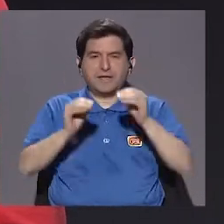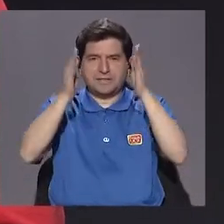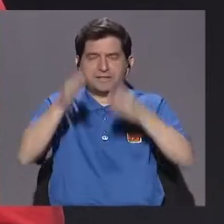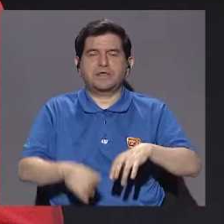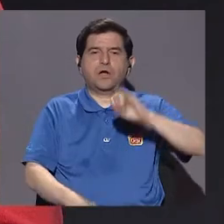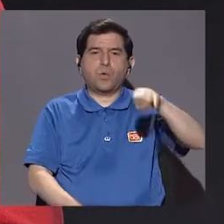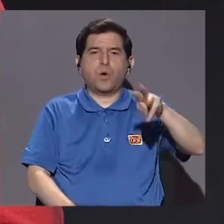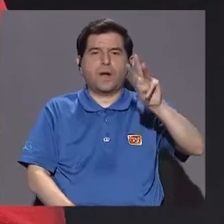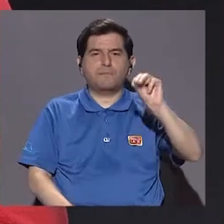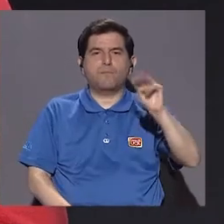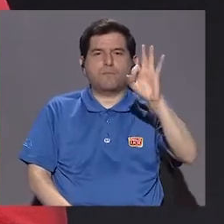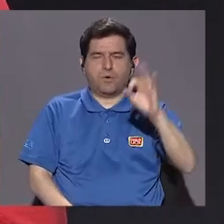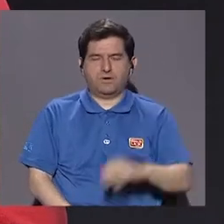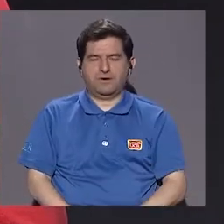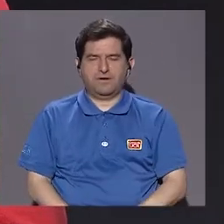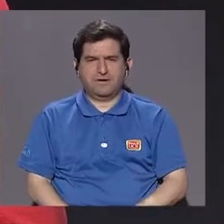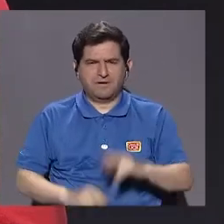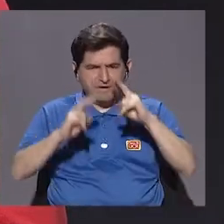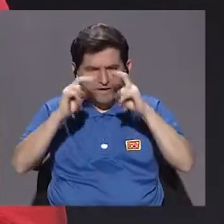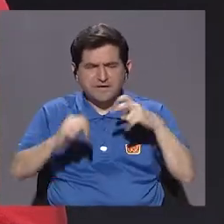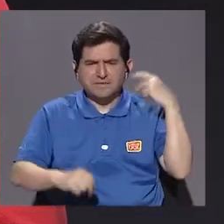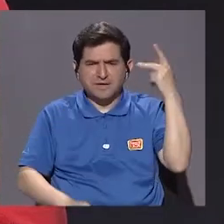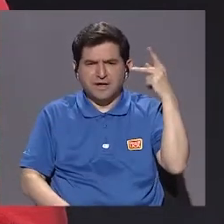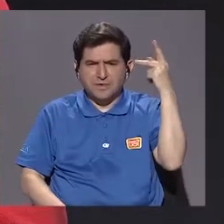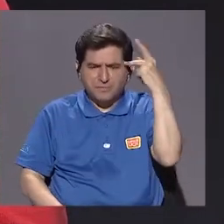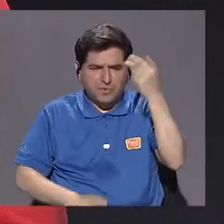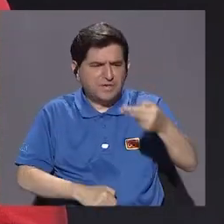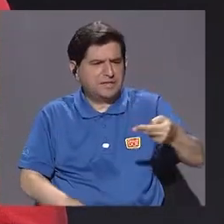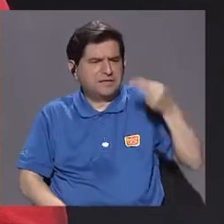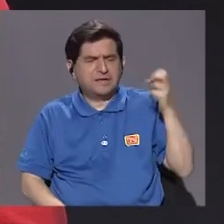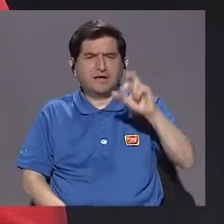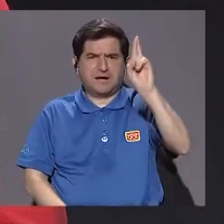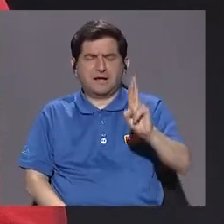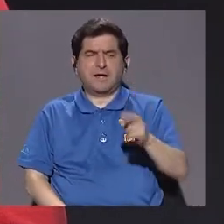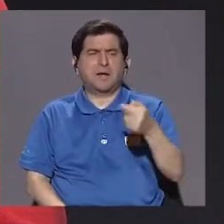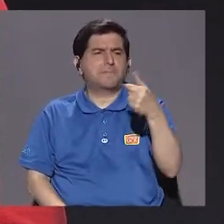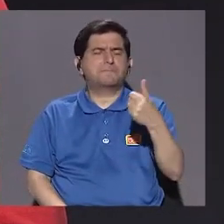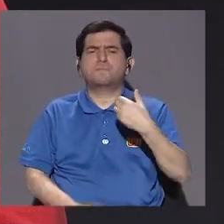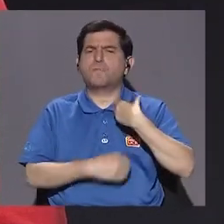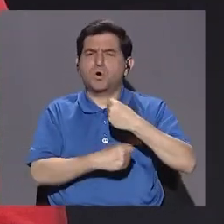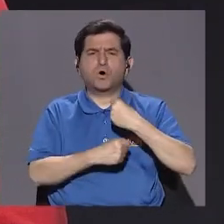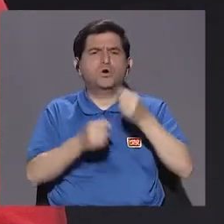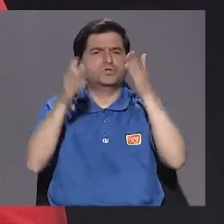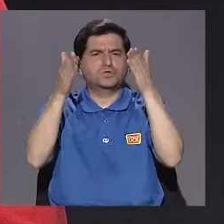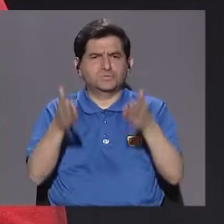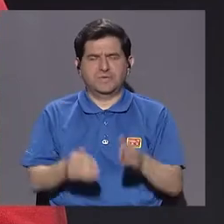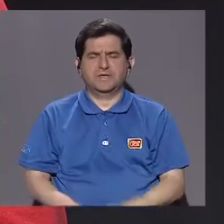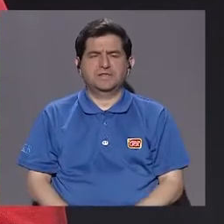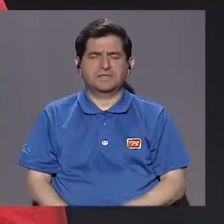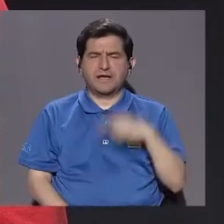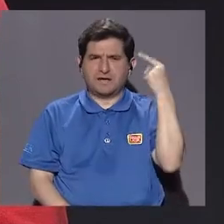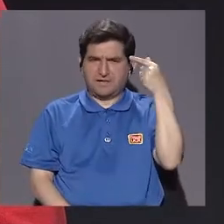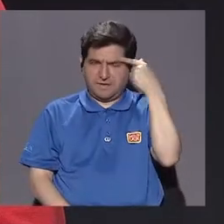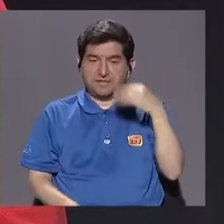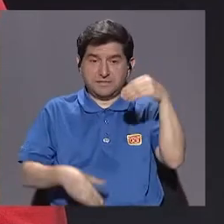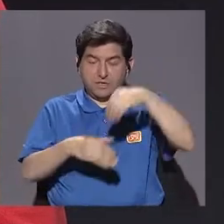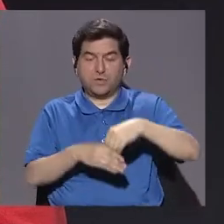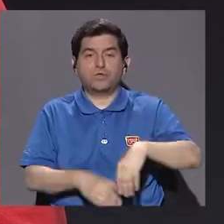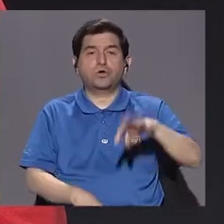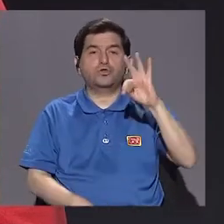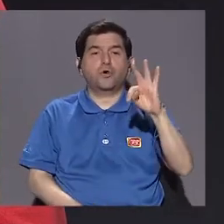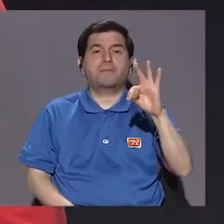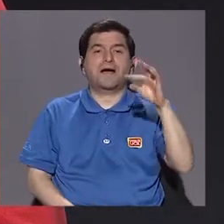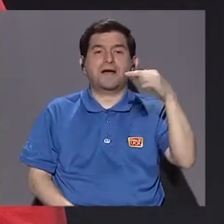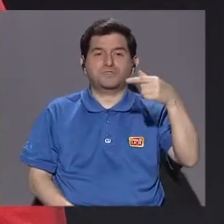y si uno analiza la historia política de costa rica pocos militares han ejercido el gobierno entre ellos toma